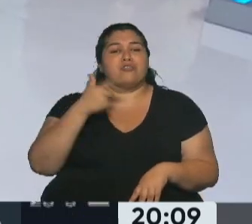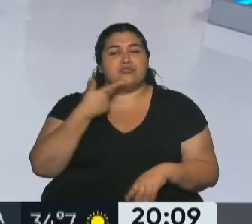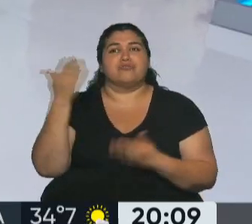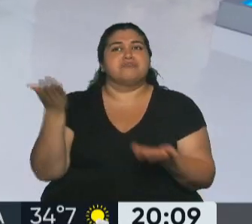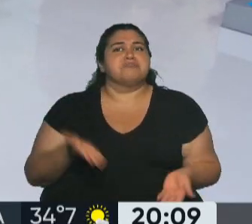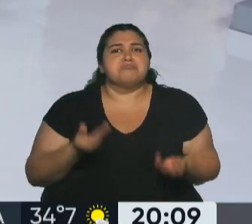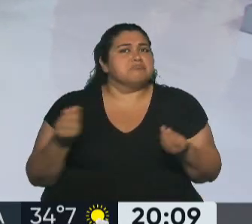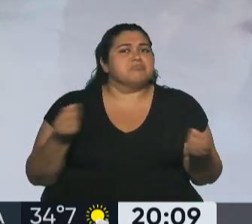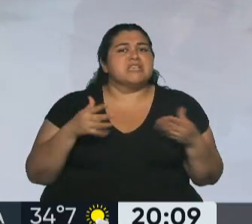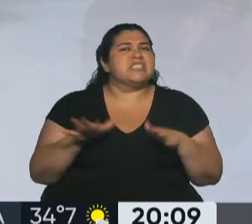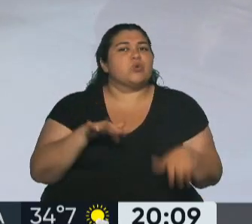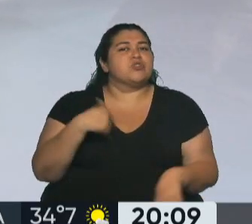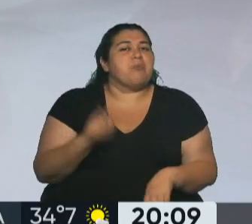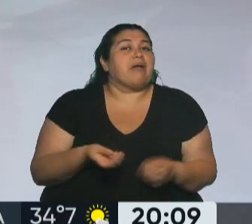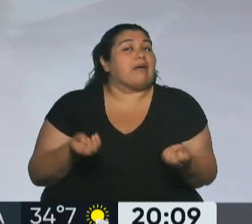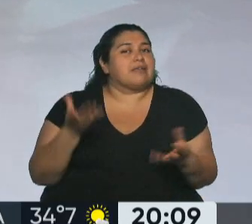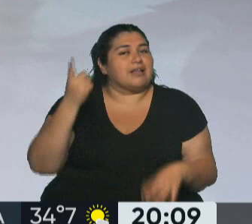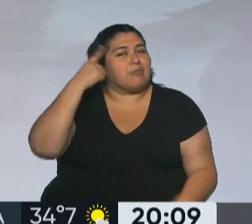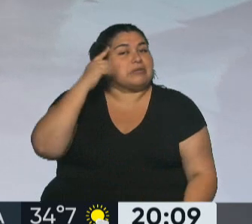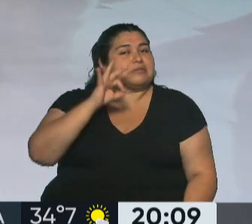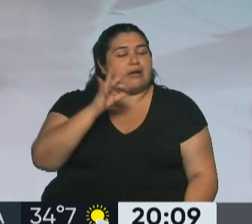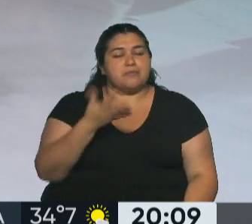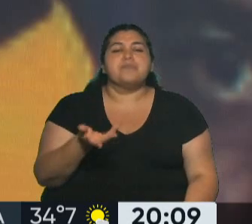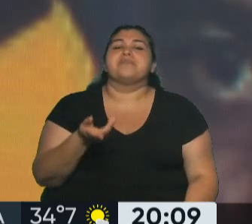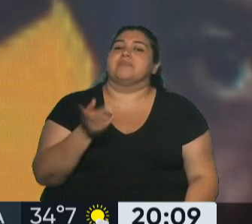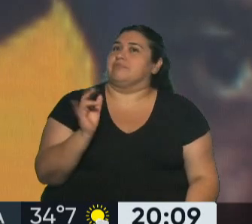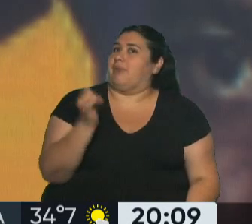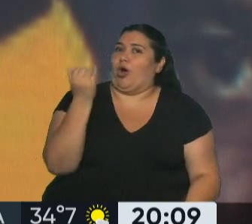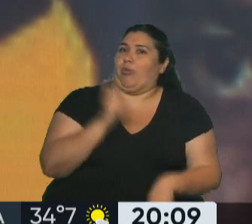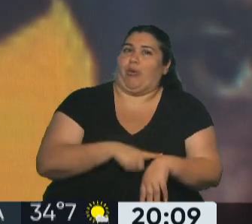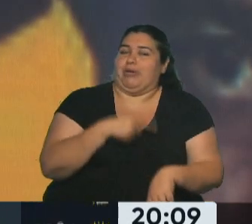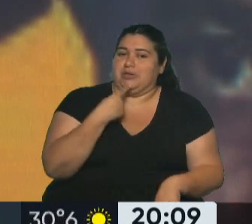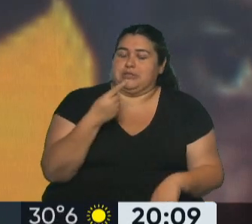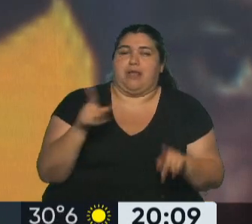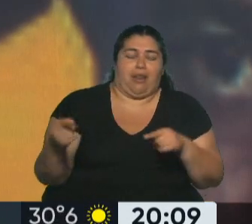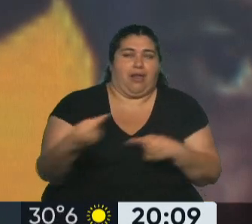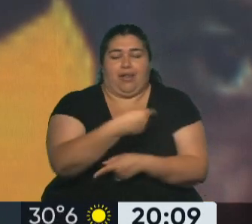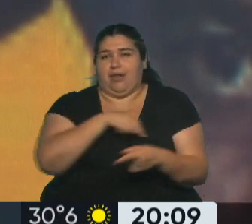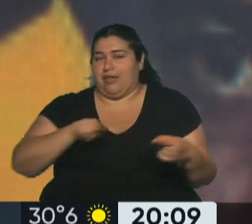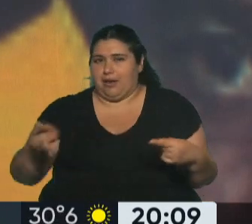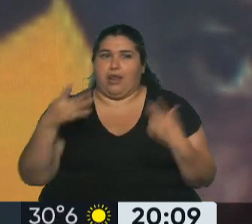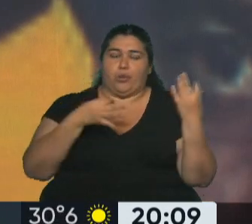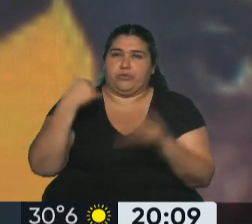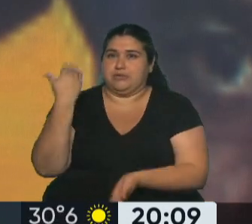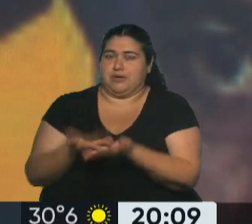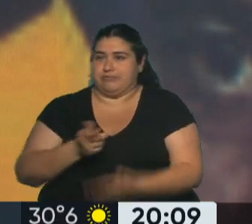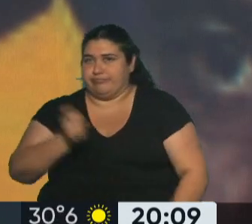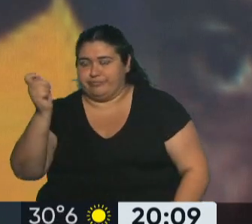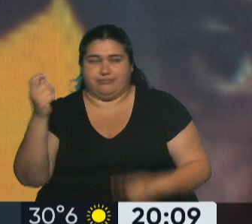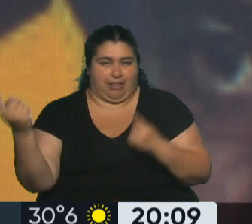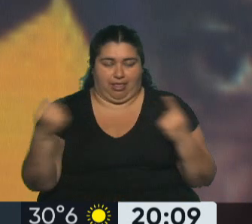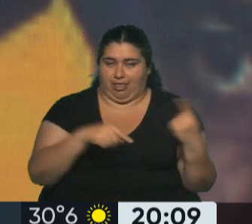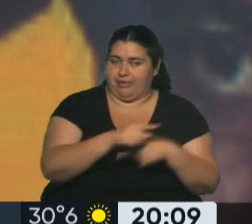puede pasar en la bombonera finalmente llegó el momento no después de lo que sucedió idas y vueltas presentaciones en la justicia